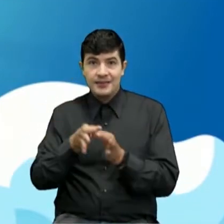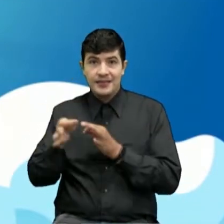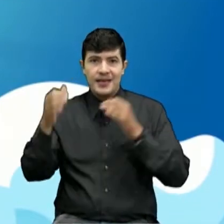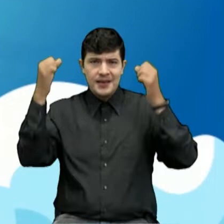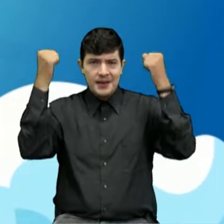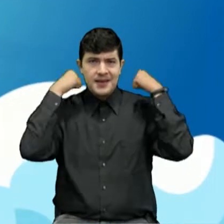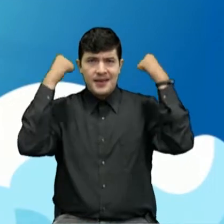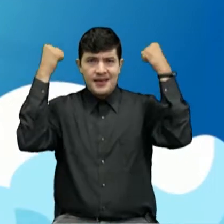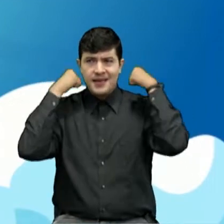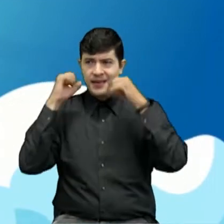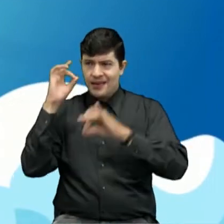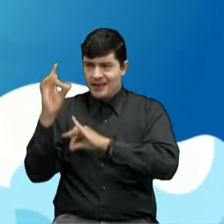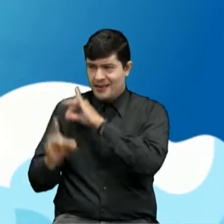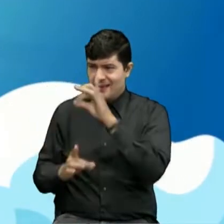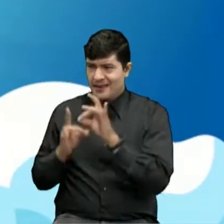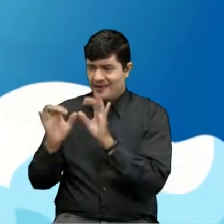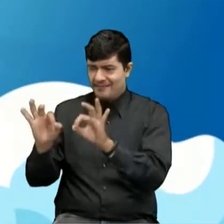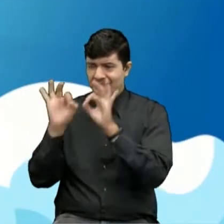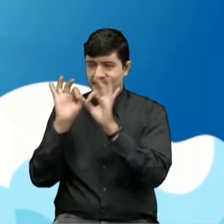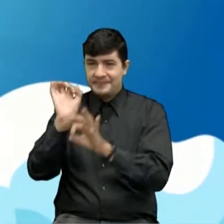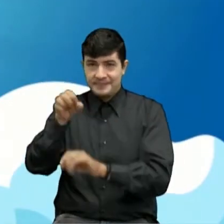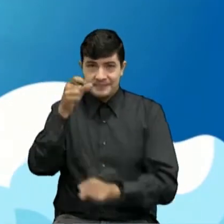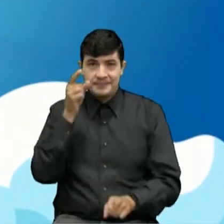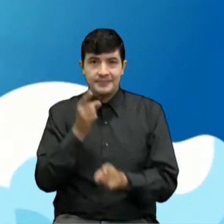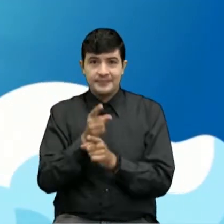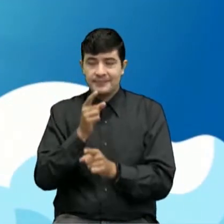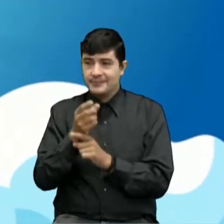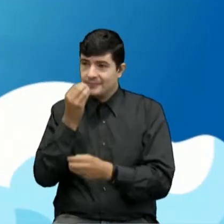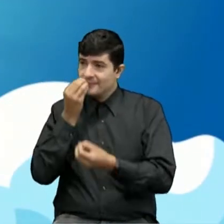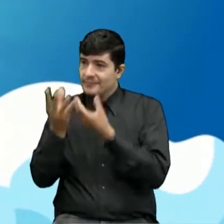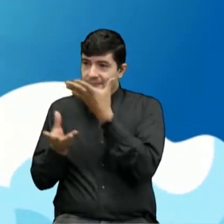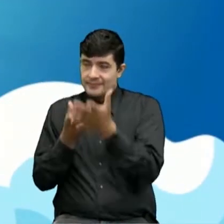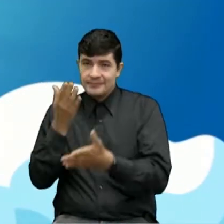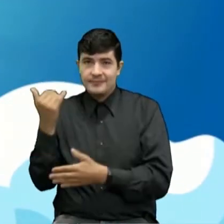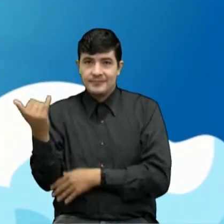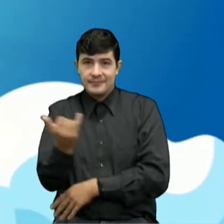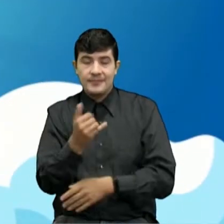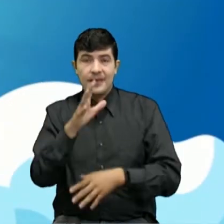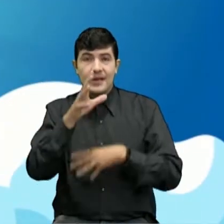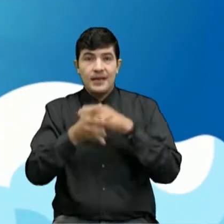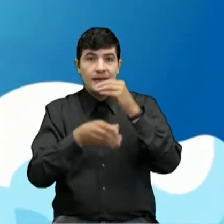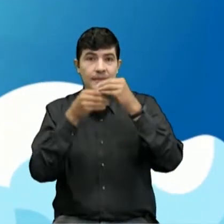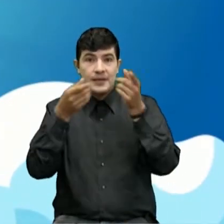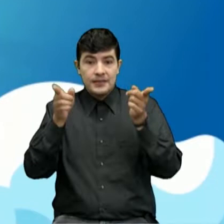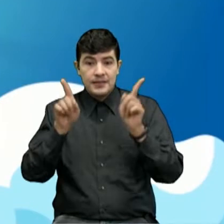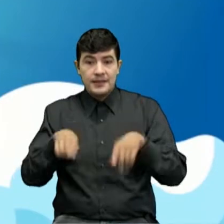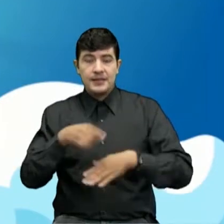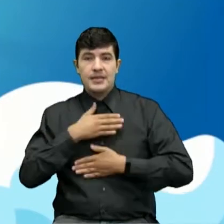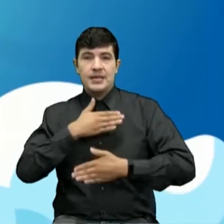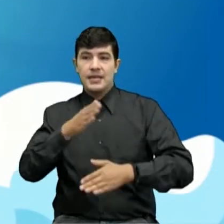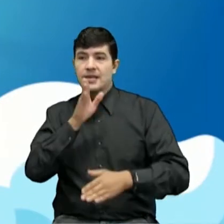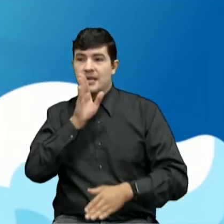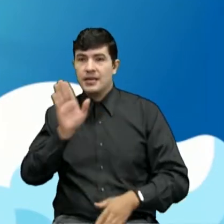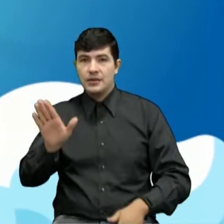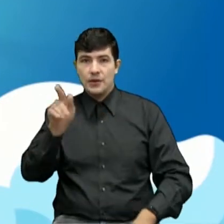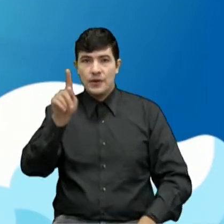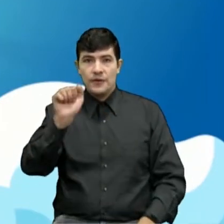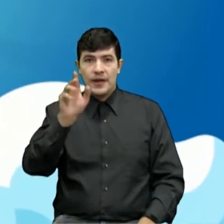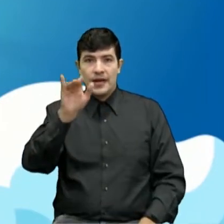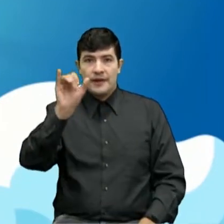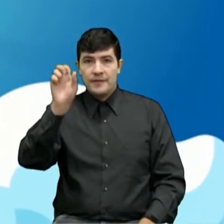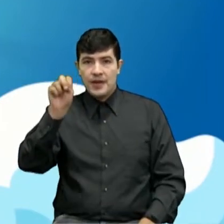Piedecuesta, excelente. Un besito para ellos. También saludamos a Fabián y